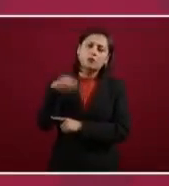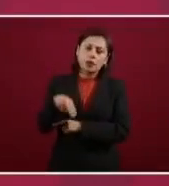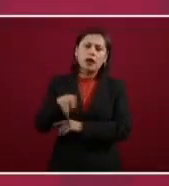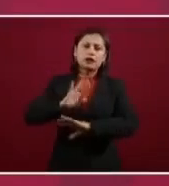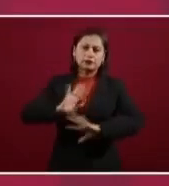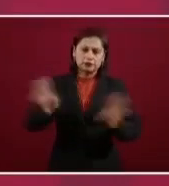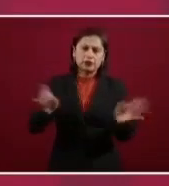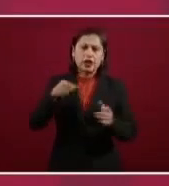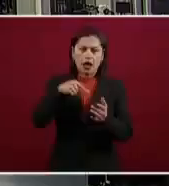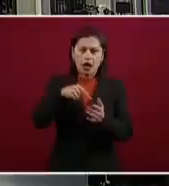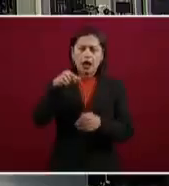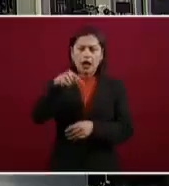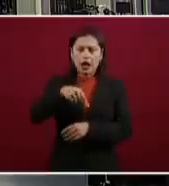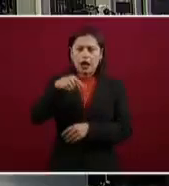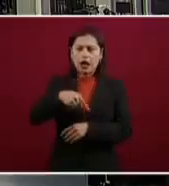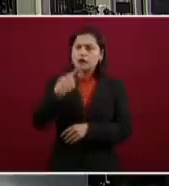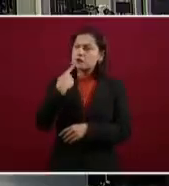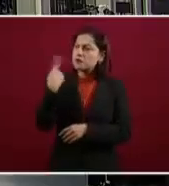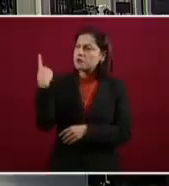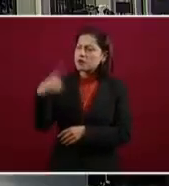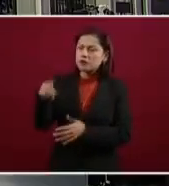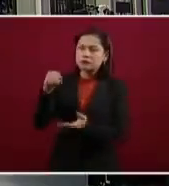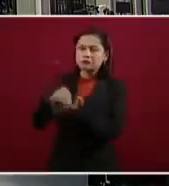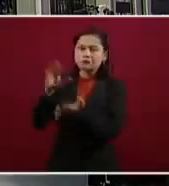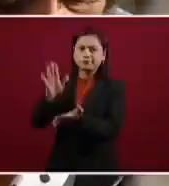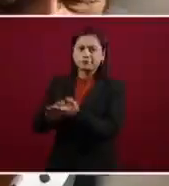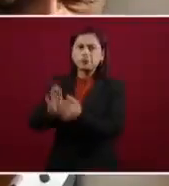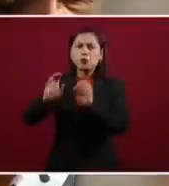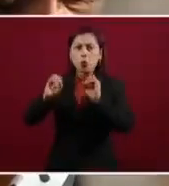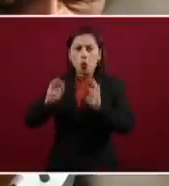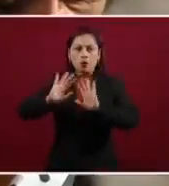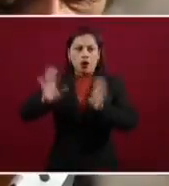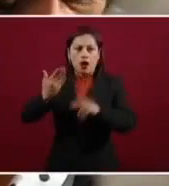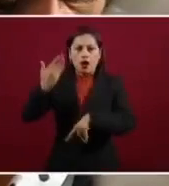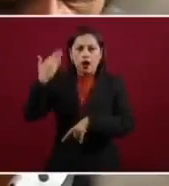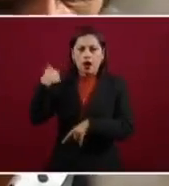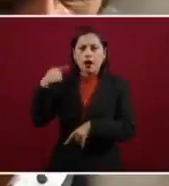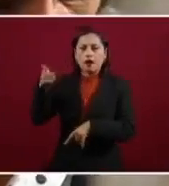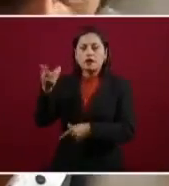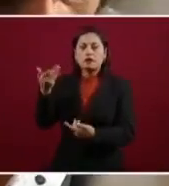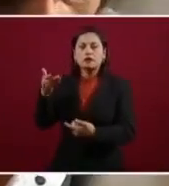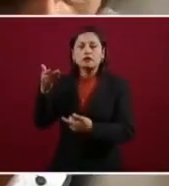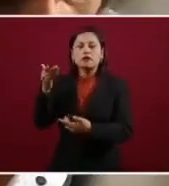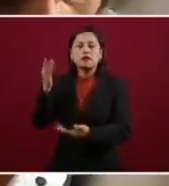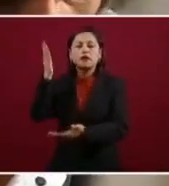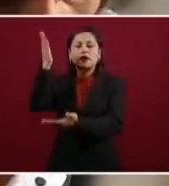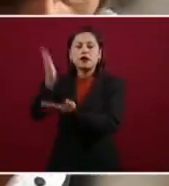a presentar su queja hoy al presentó en la oea